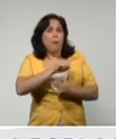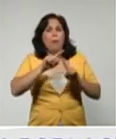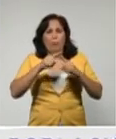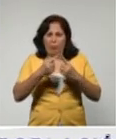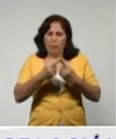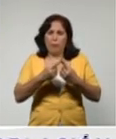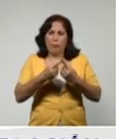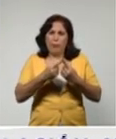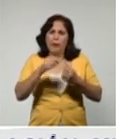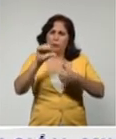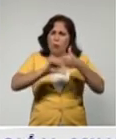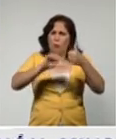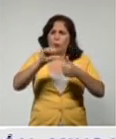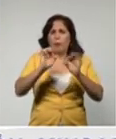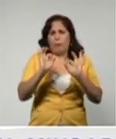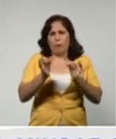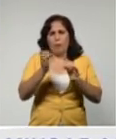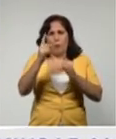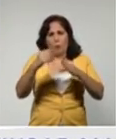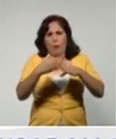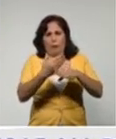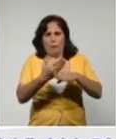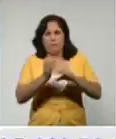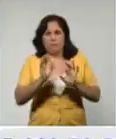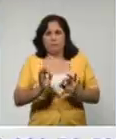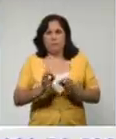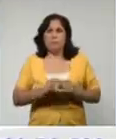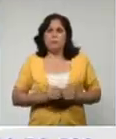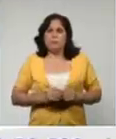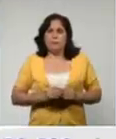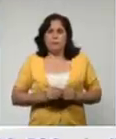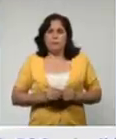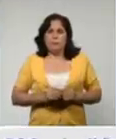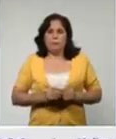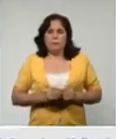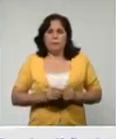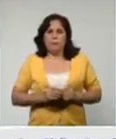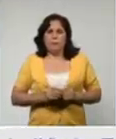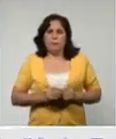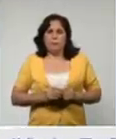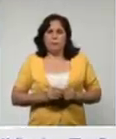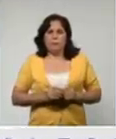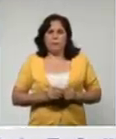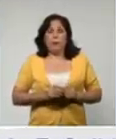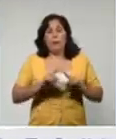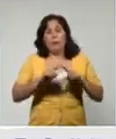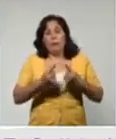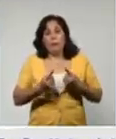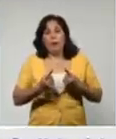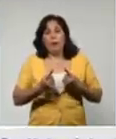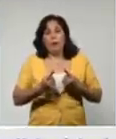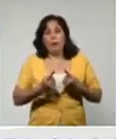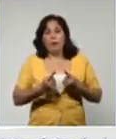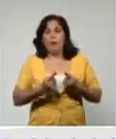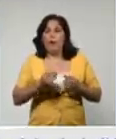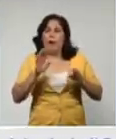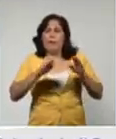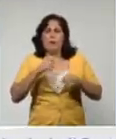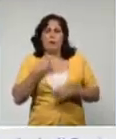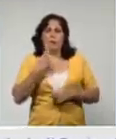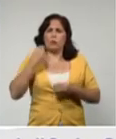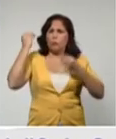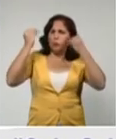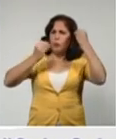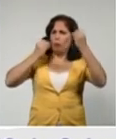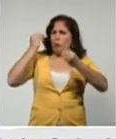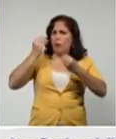el comportamiento de un día que realmente no puede medir. Lo que pasa es que uno dice, no, porque hemos llegado a